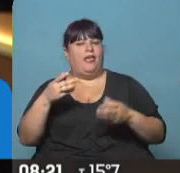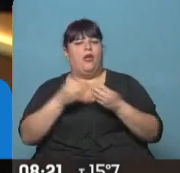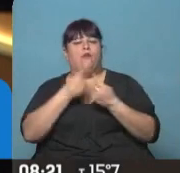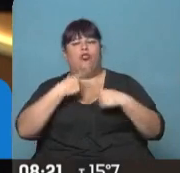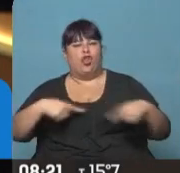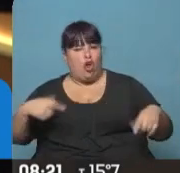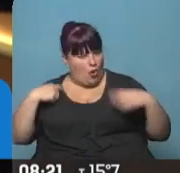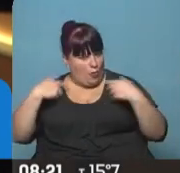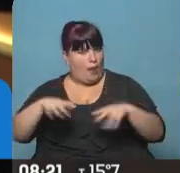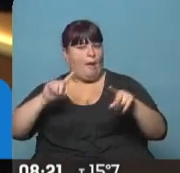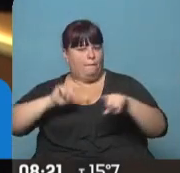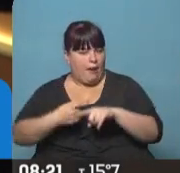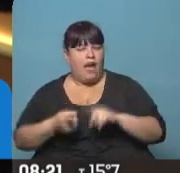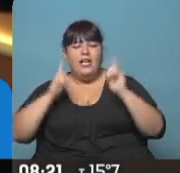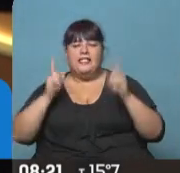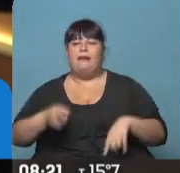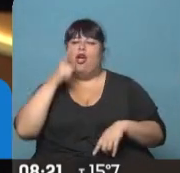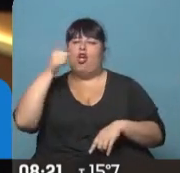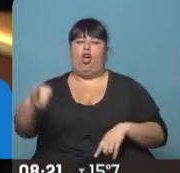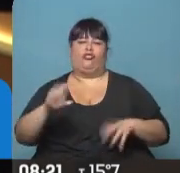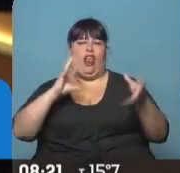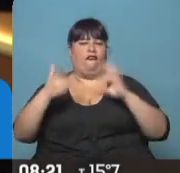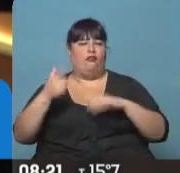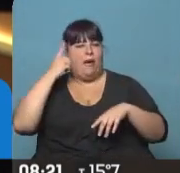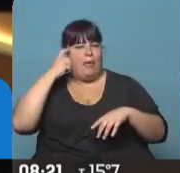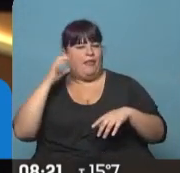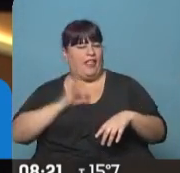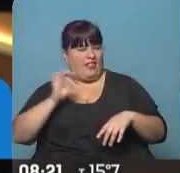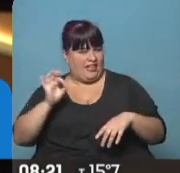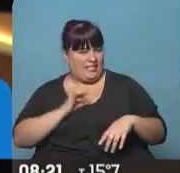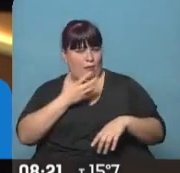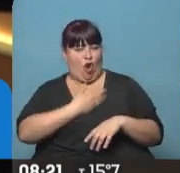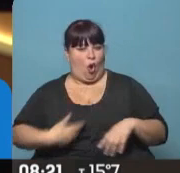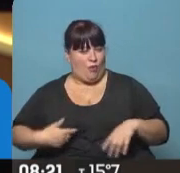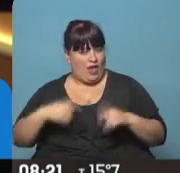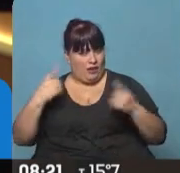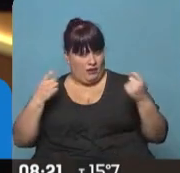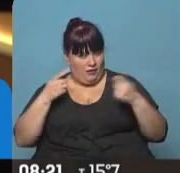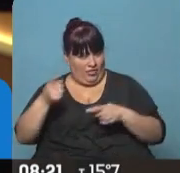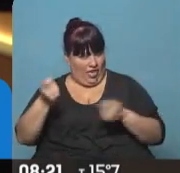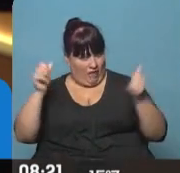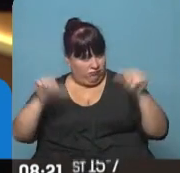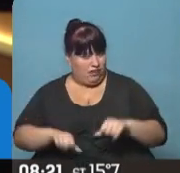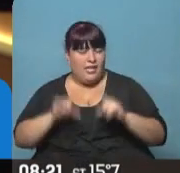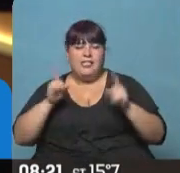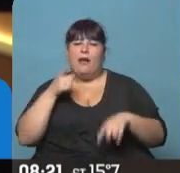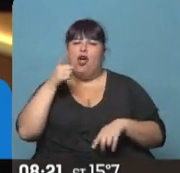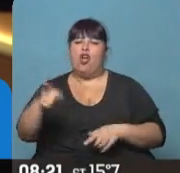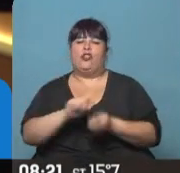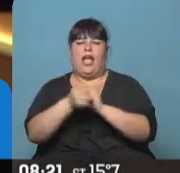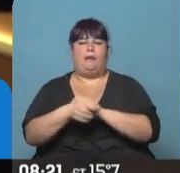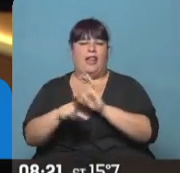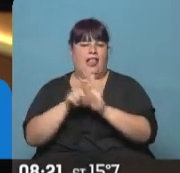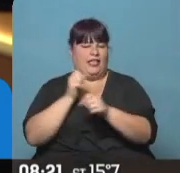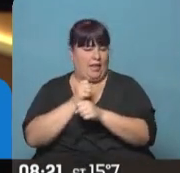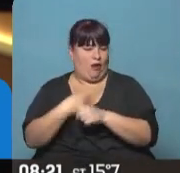Multicolor, vamos a parar, y vamos a parar contra el operativo Aprender de evaluación del gobierno que sigue vaciando, pero también vamos a parar contra la reforma